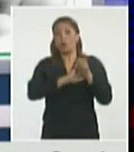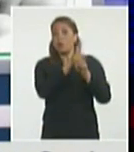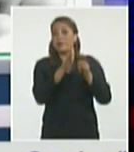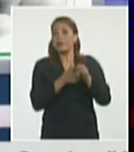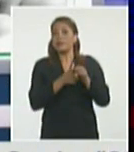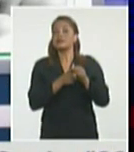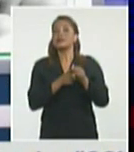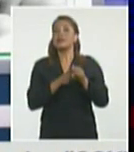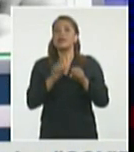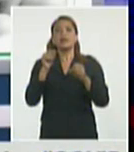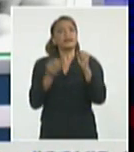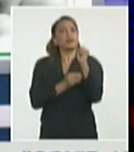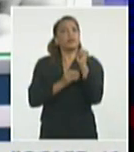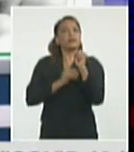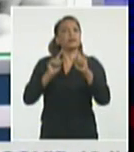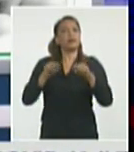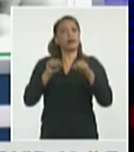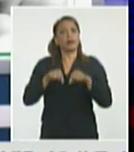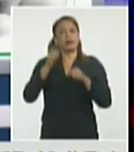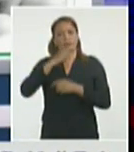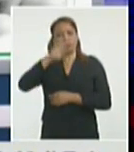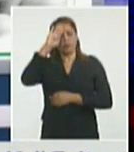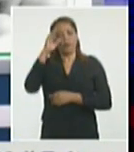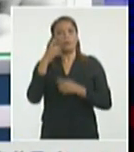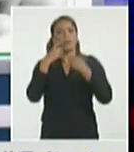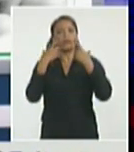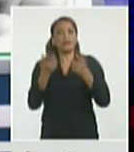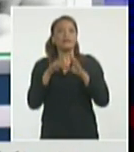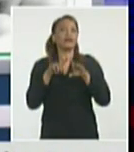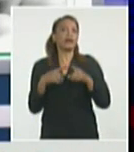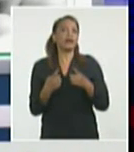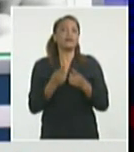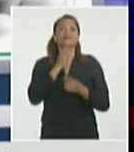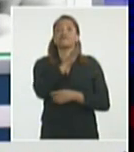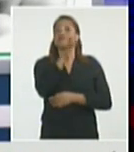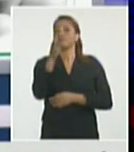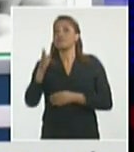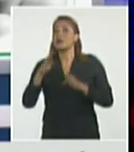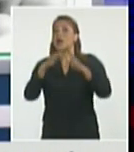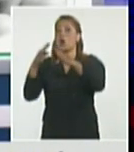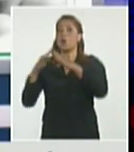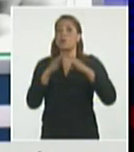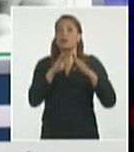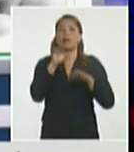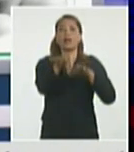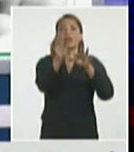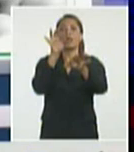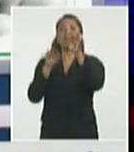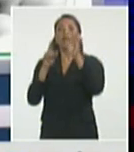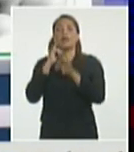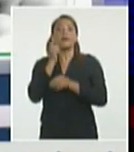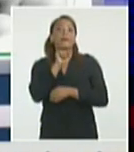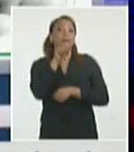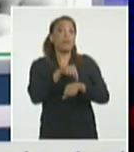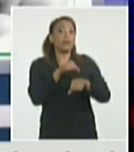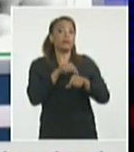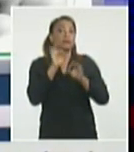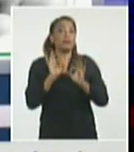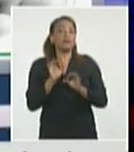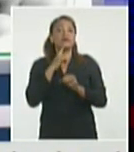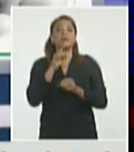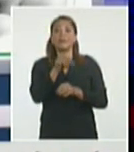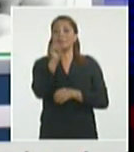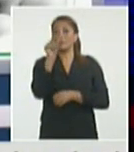refuerza en Cuba la importancia de la pesquisa en la comunidad para detectar con oportunidad a